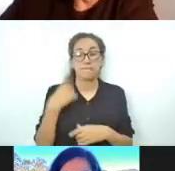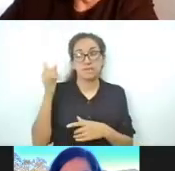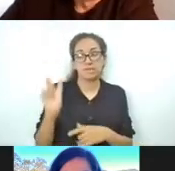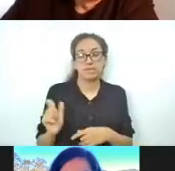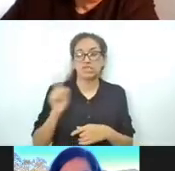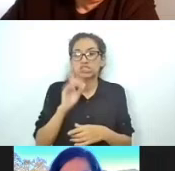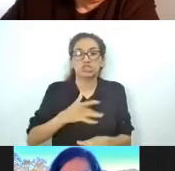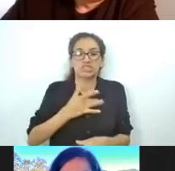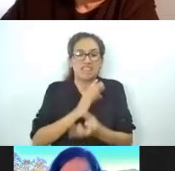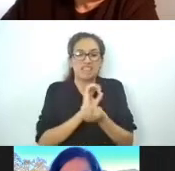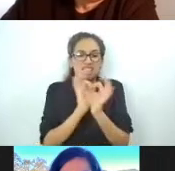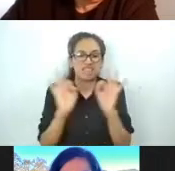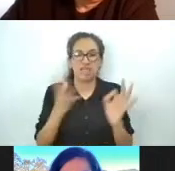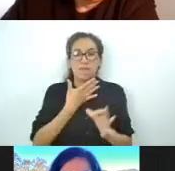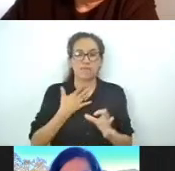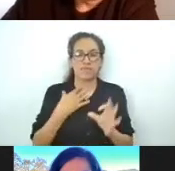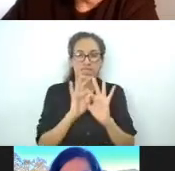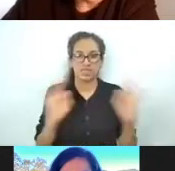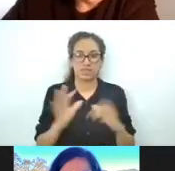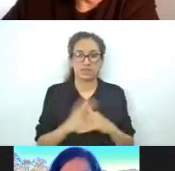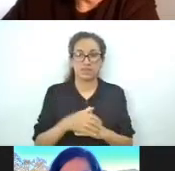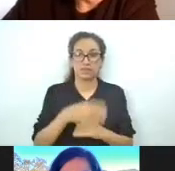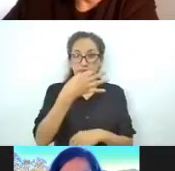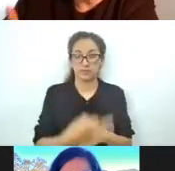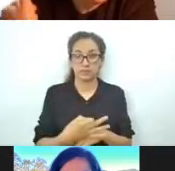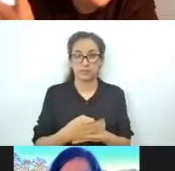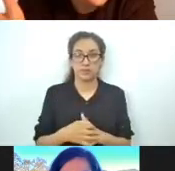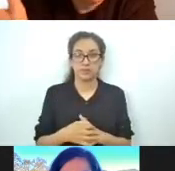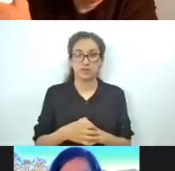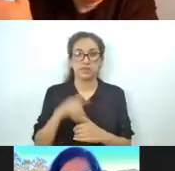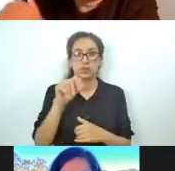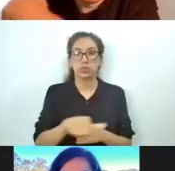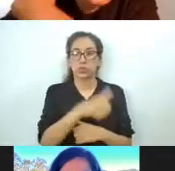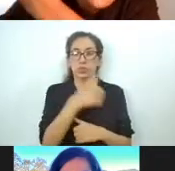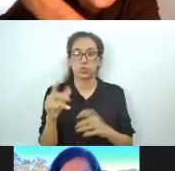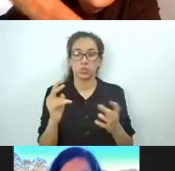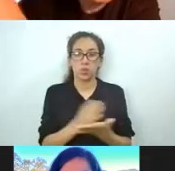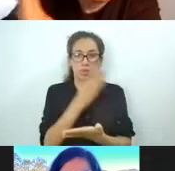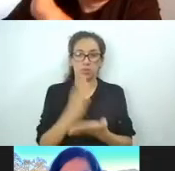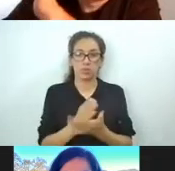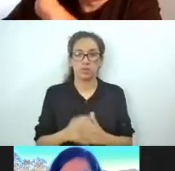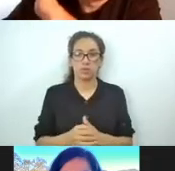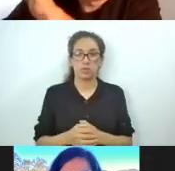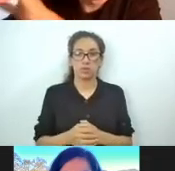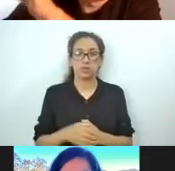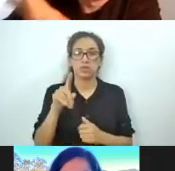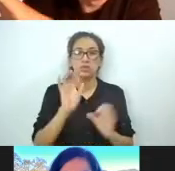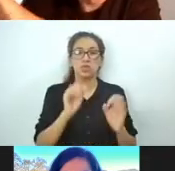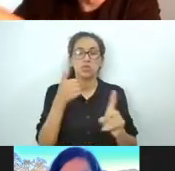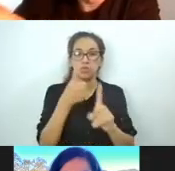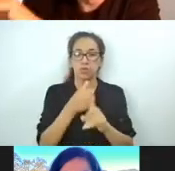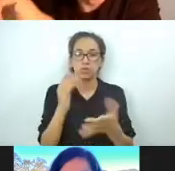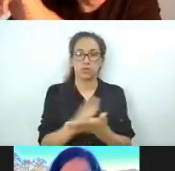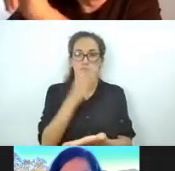satisface, ¿no? Entonces, en realidad, ese es otro problema. la pareja puede tener también sus propios problemas que no